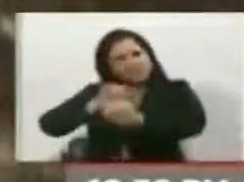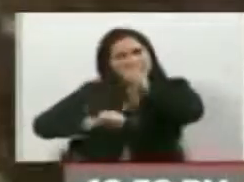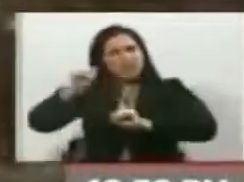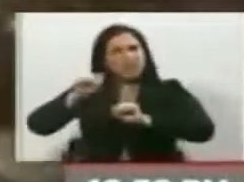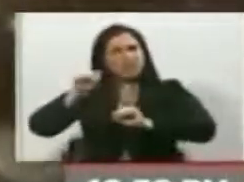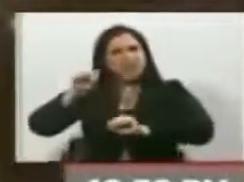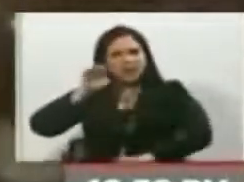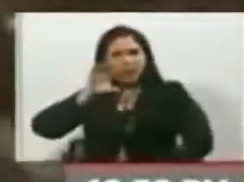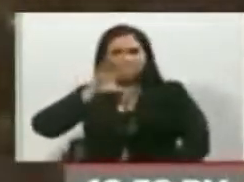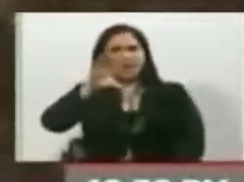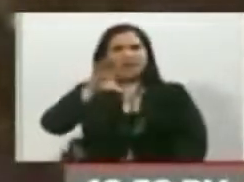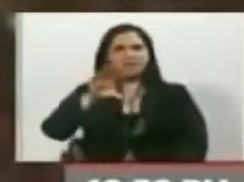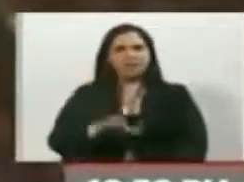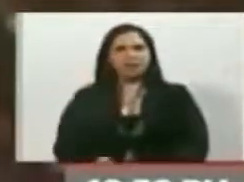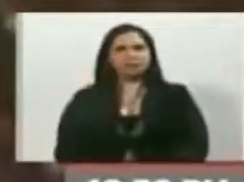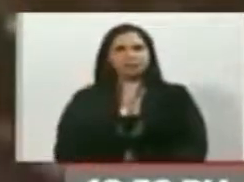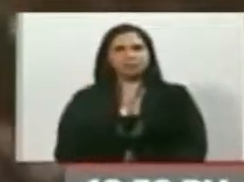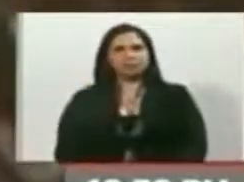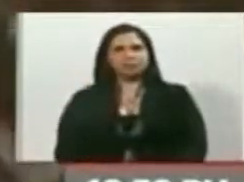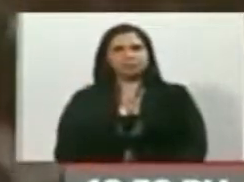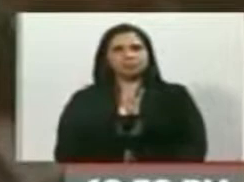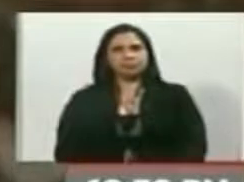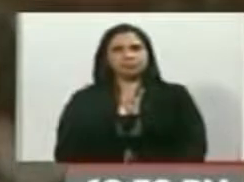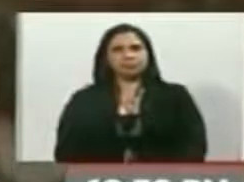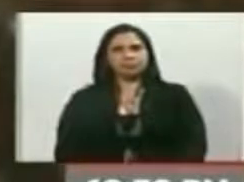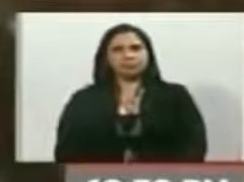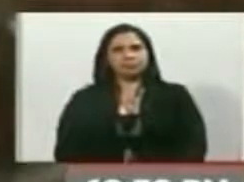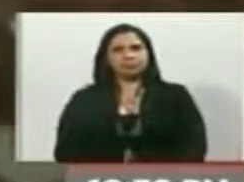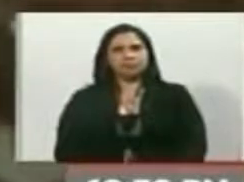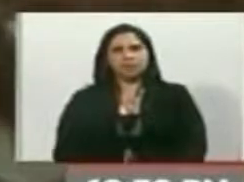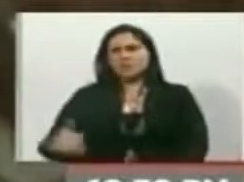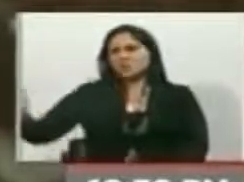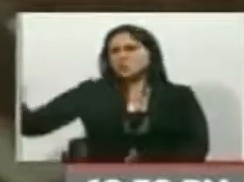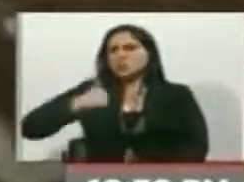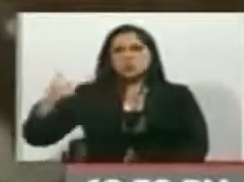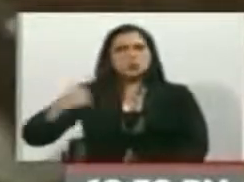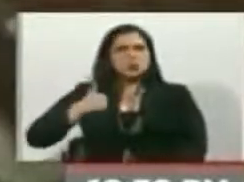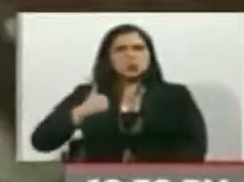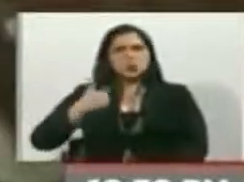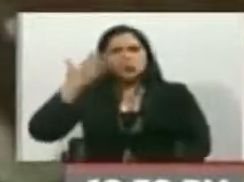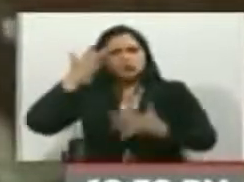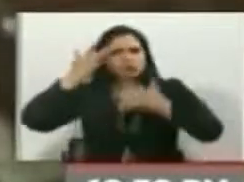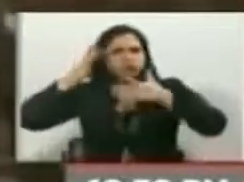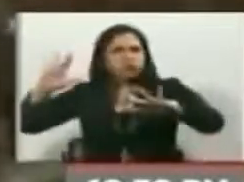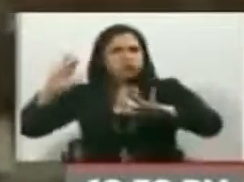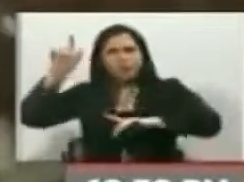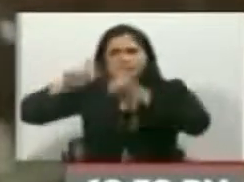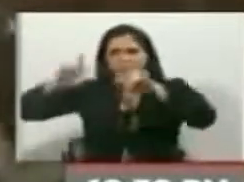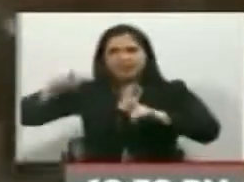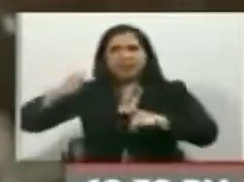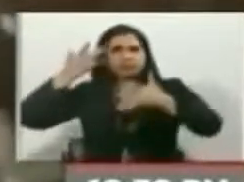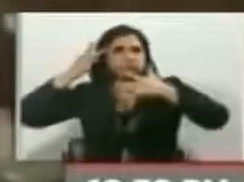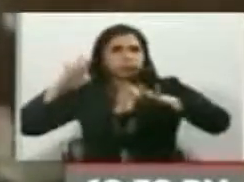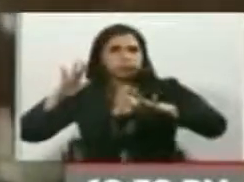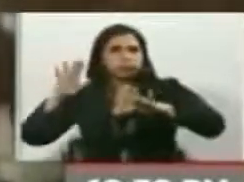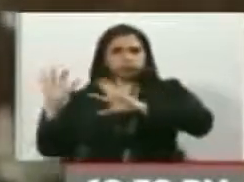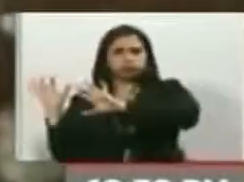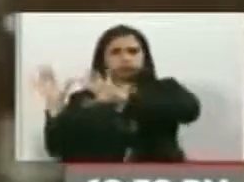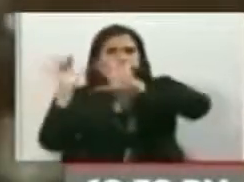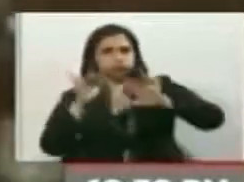para defender esta patria de cualquier intruso que pretenda